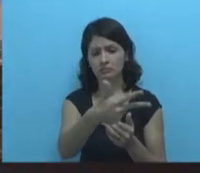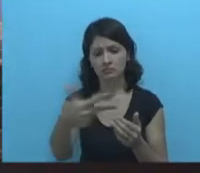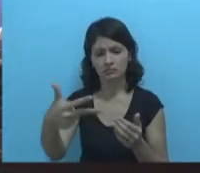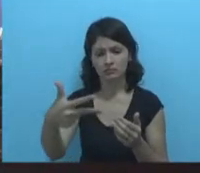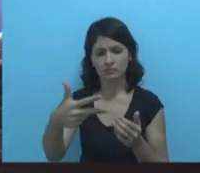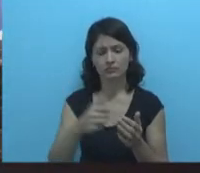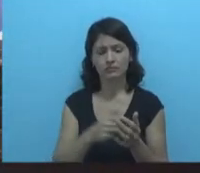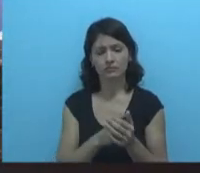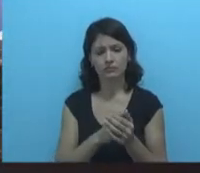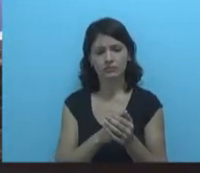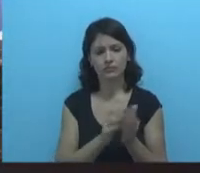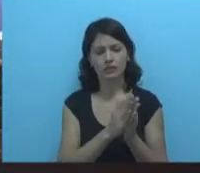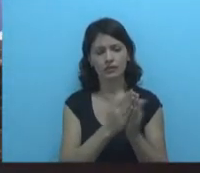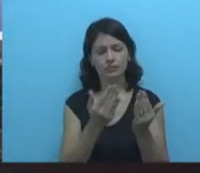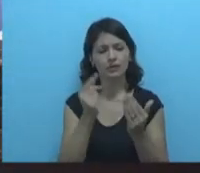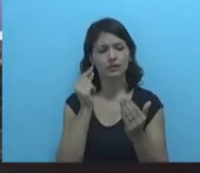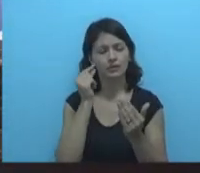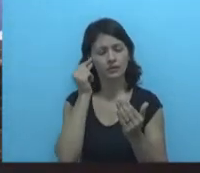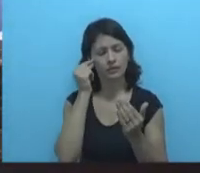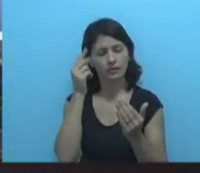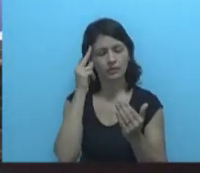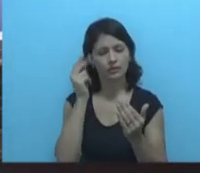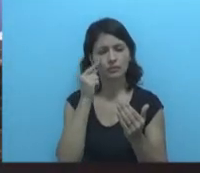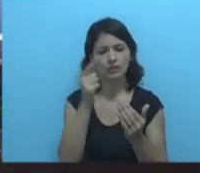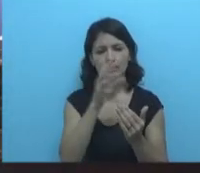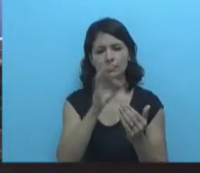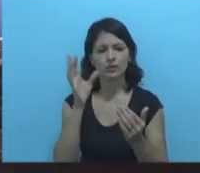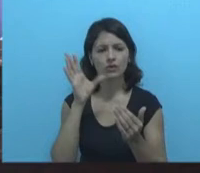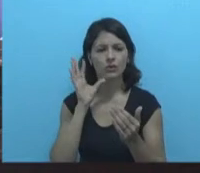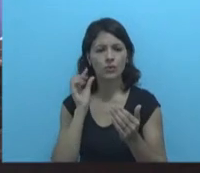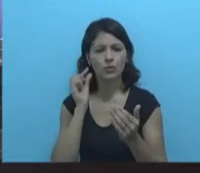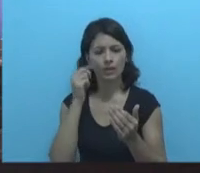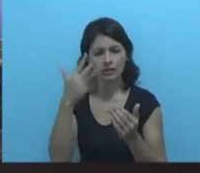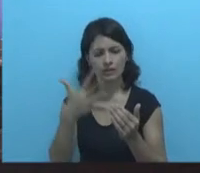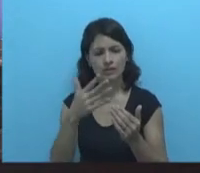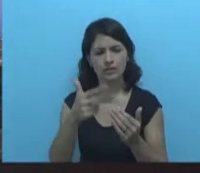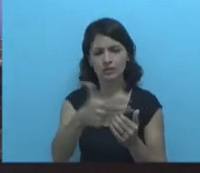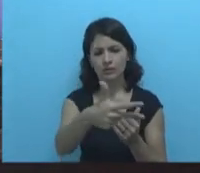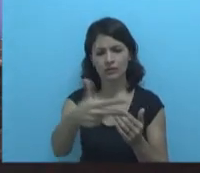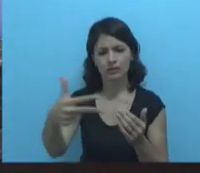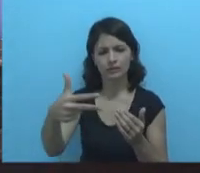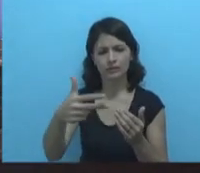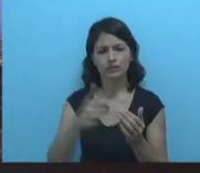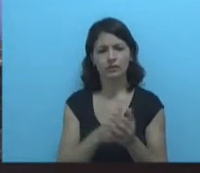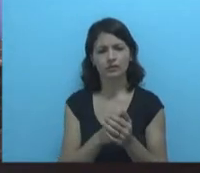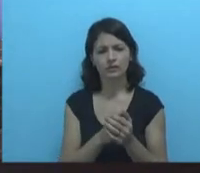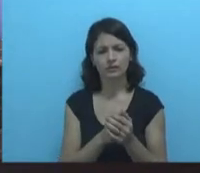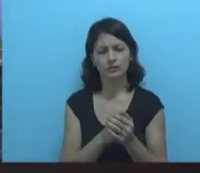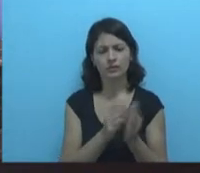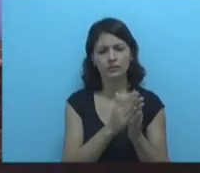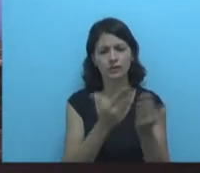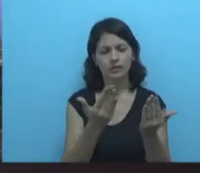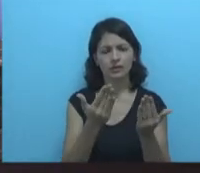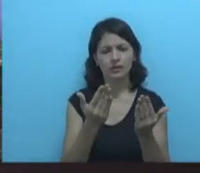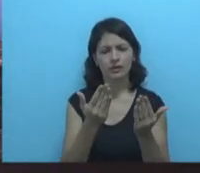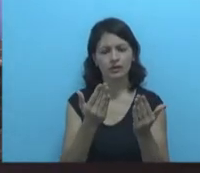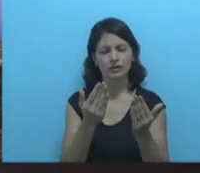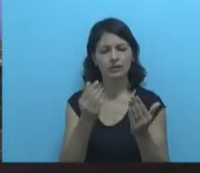sesiones. Expediente 39.045, diputada Mahmoud, preferencia para tres sesiones. Y expediente